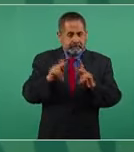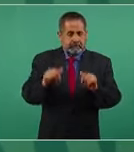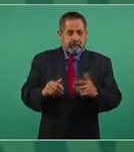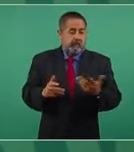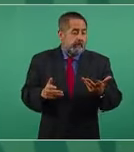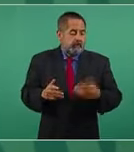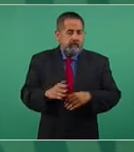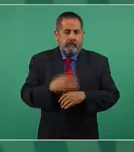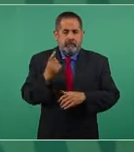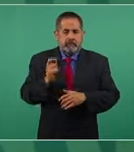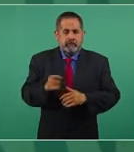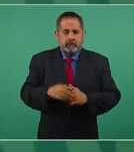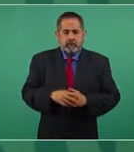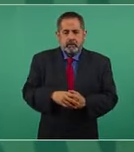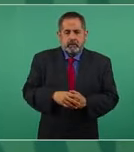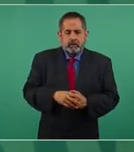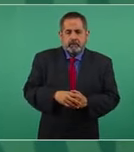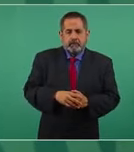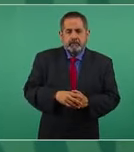porque